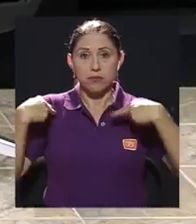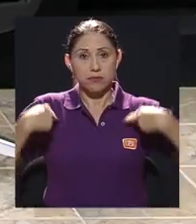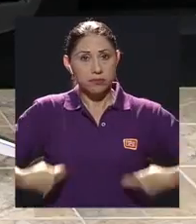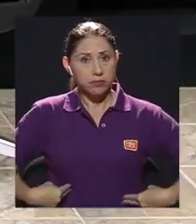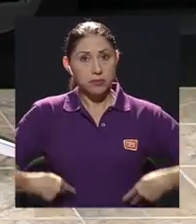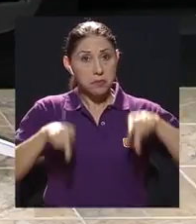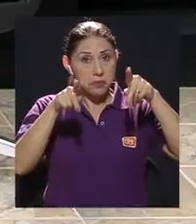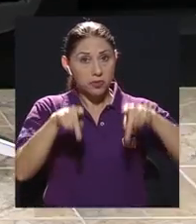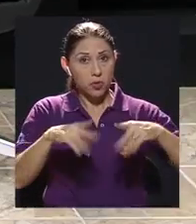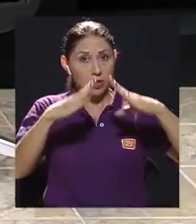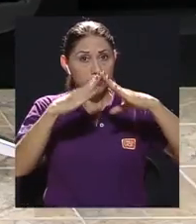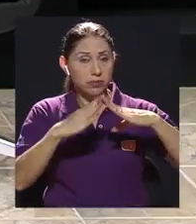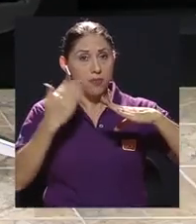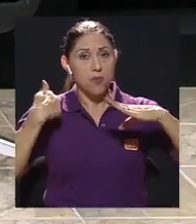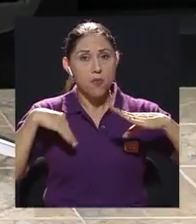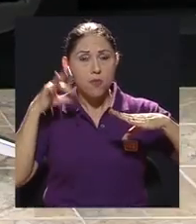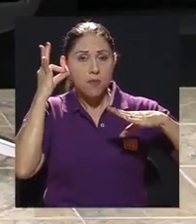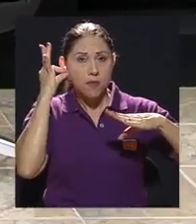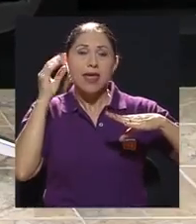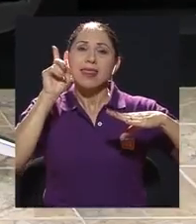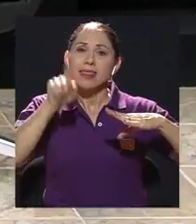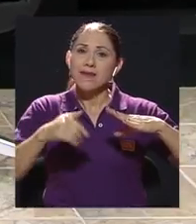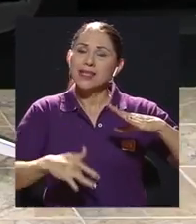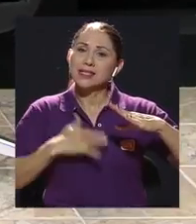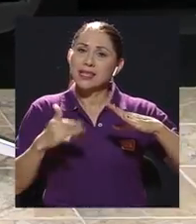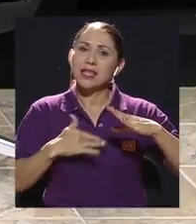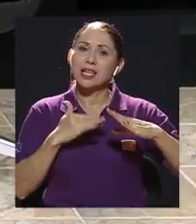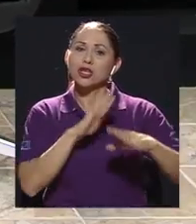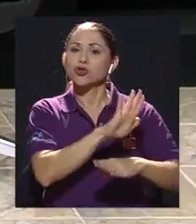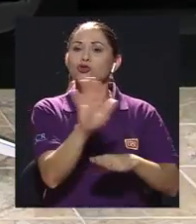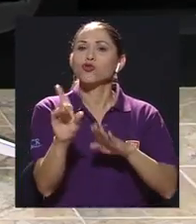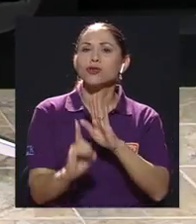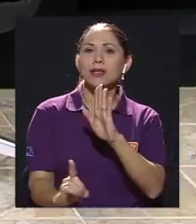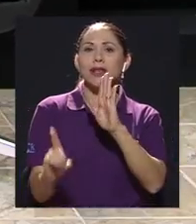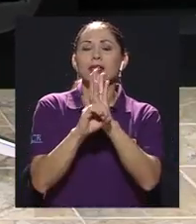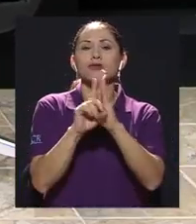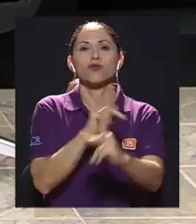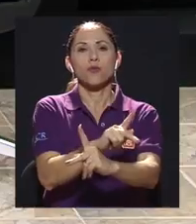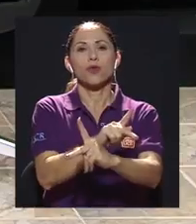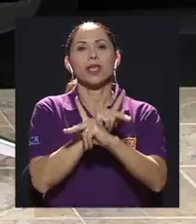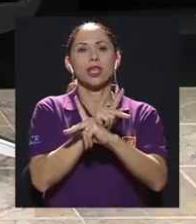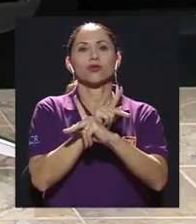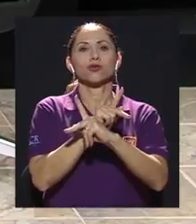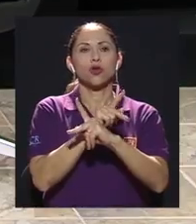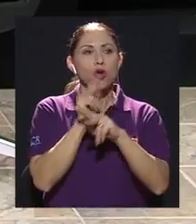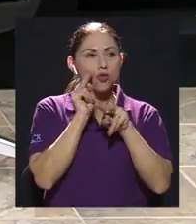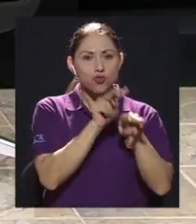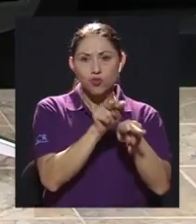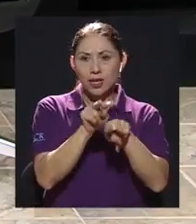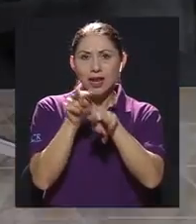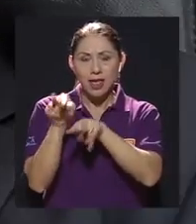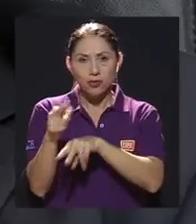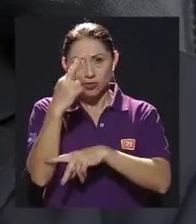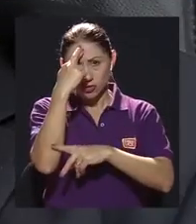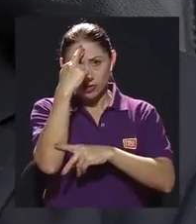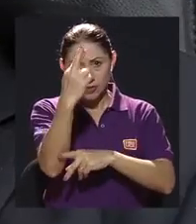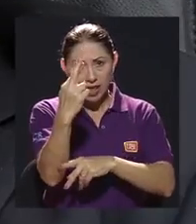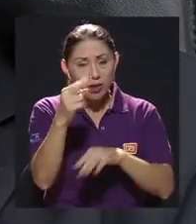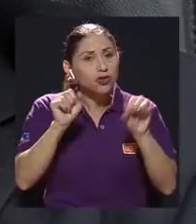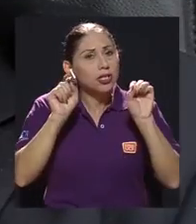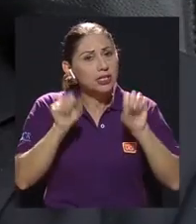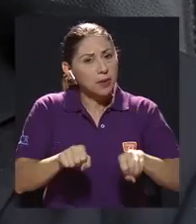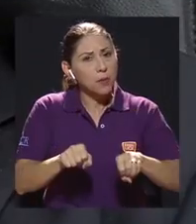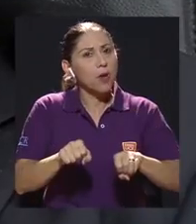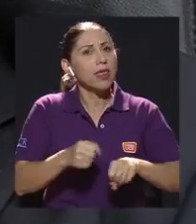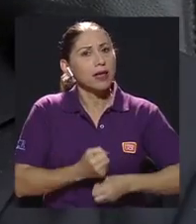que sentir que sus derechos son ampliamente protegidos, tutelados y respetados, y se pueden ejercer. Ese periodo,